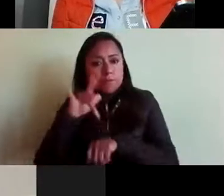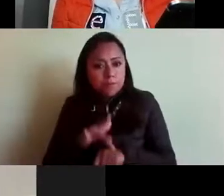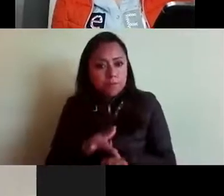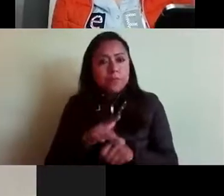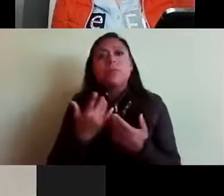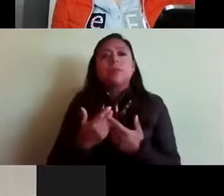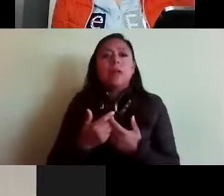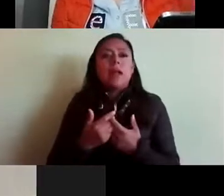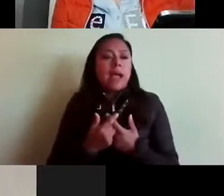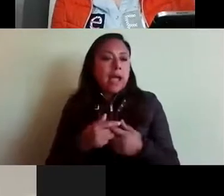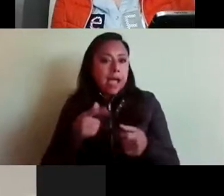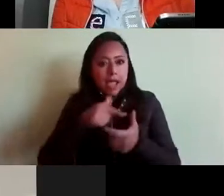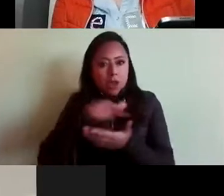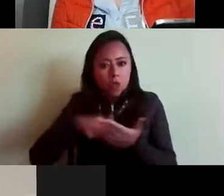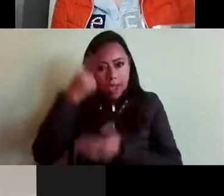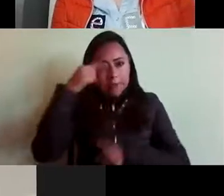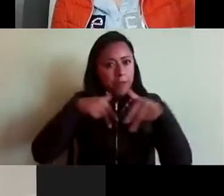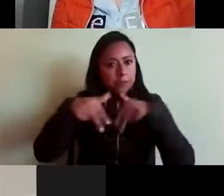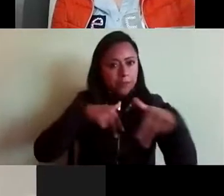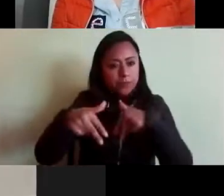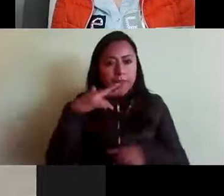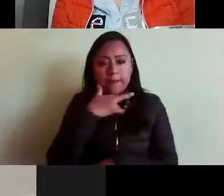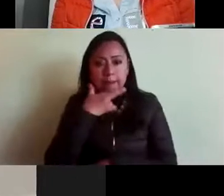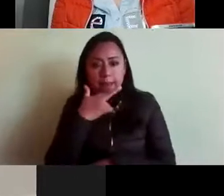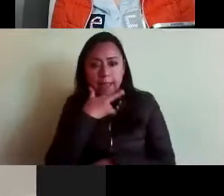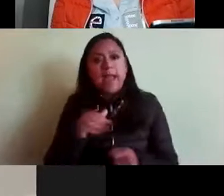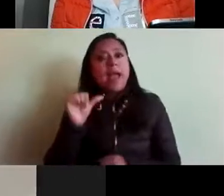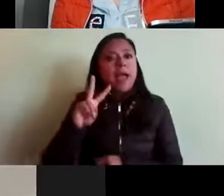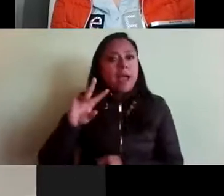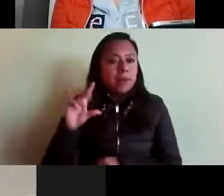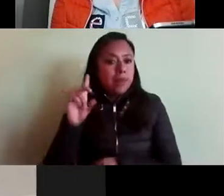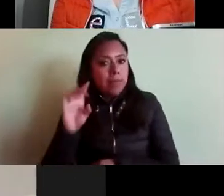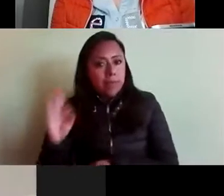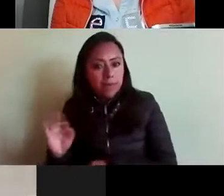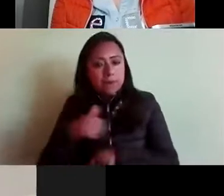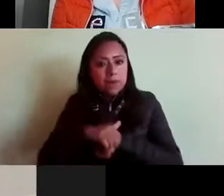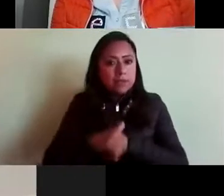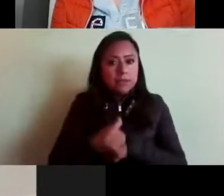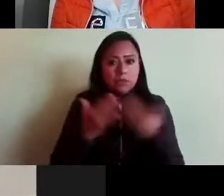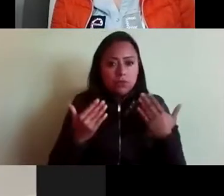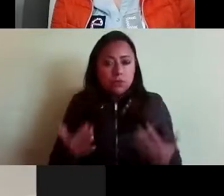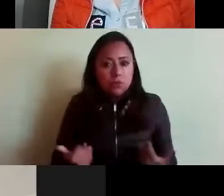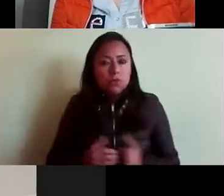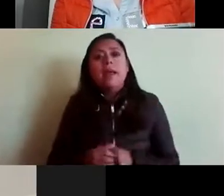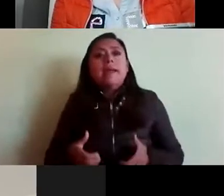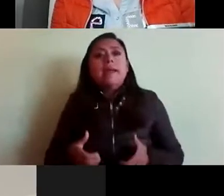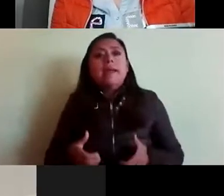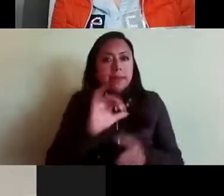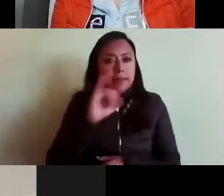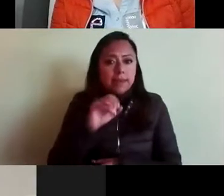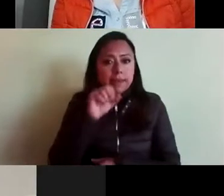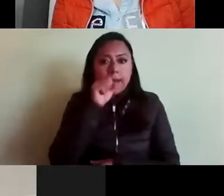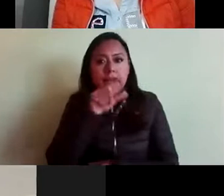de fútbol rápida ubicada en Avenida Distrito Federal Sin Número, entre calle Jalisco y Alfonso Pineda en la colonia